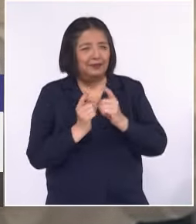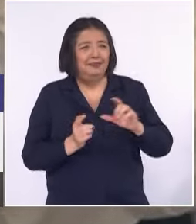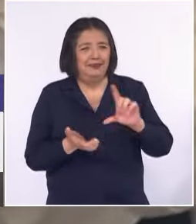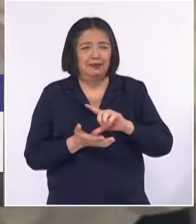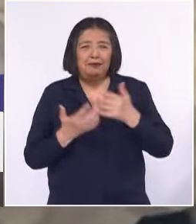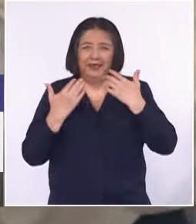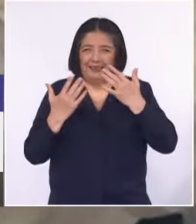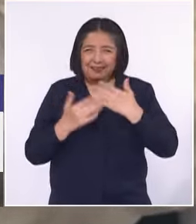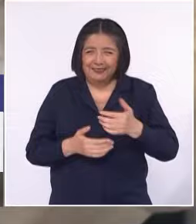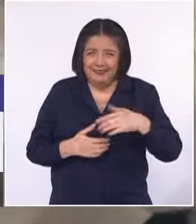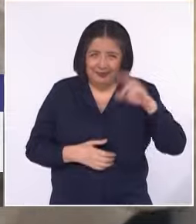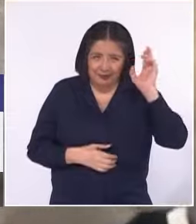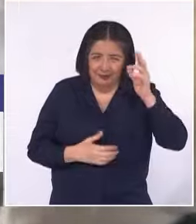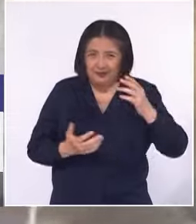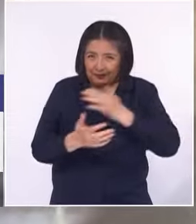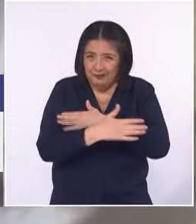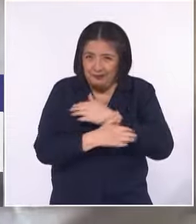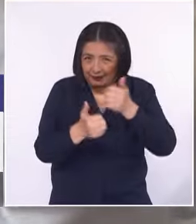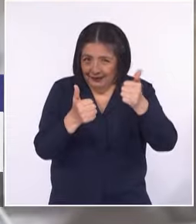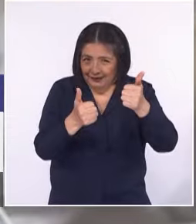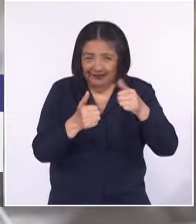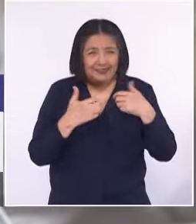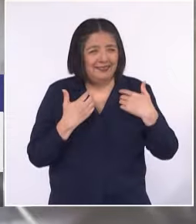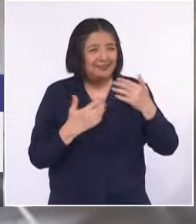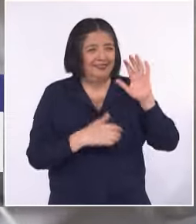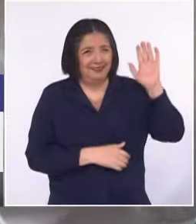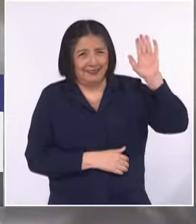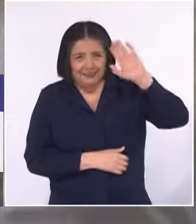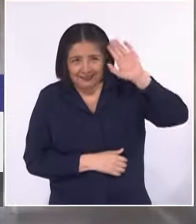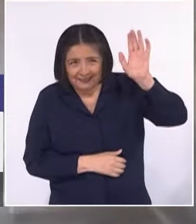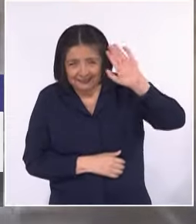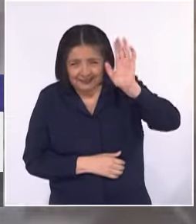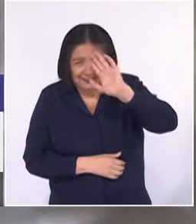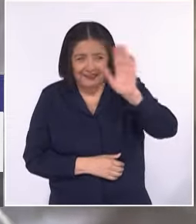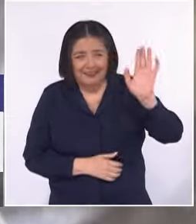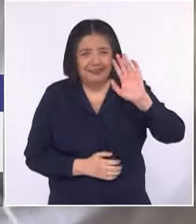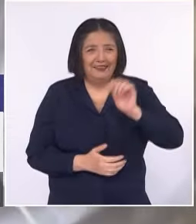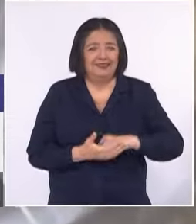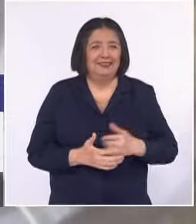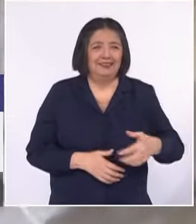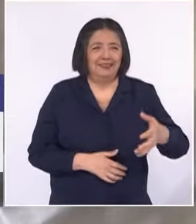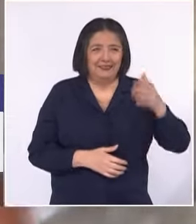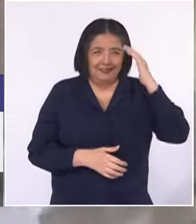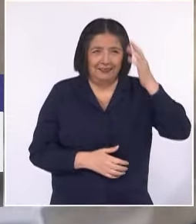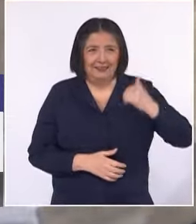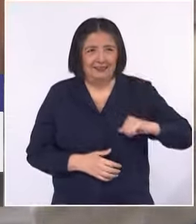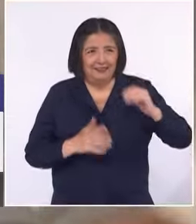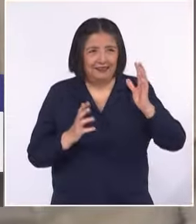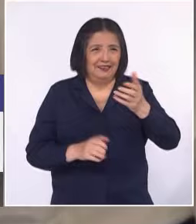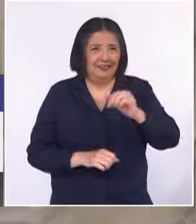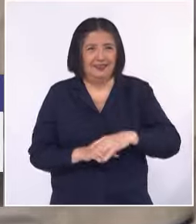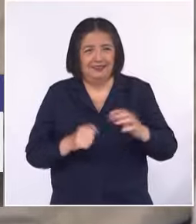profesor. Gracias, Briana. Felicidades. Gracias. Gracias. Igual a ustedes, un saludo de nuestro alcalde